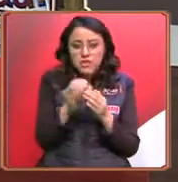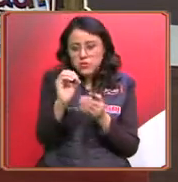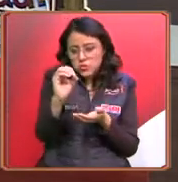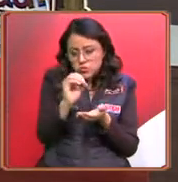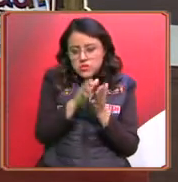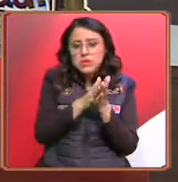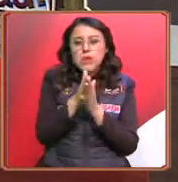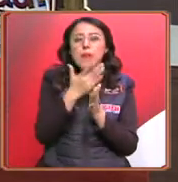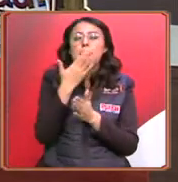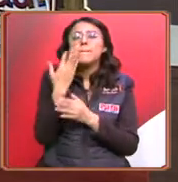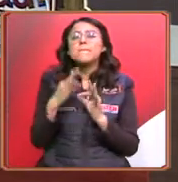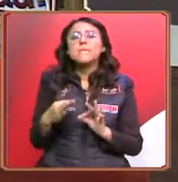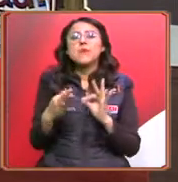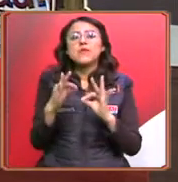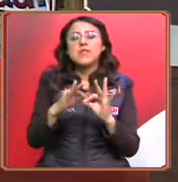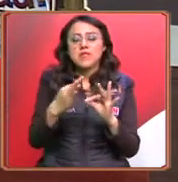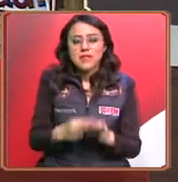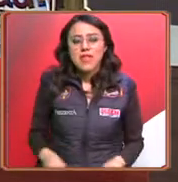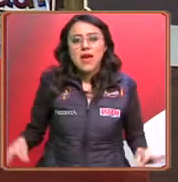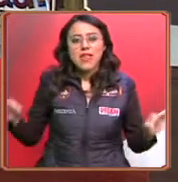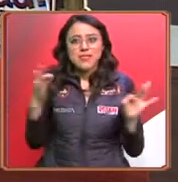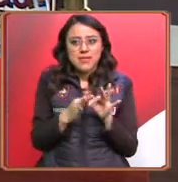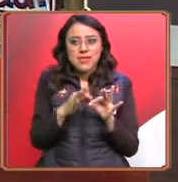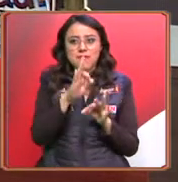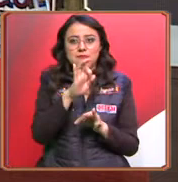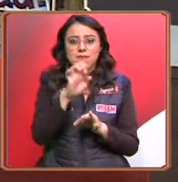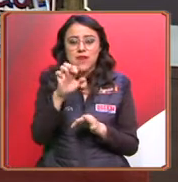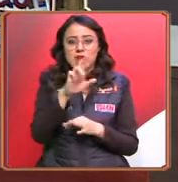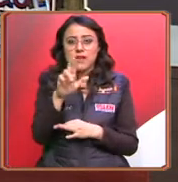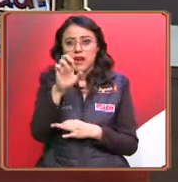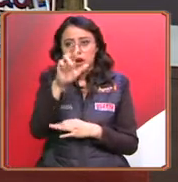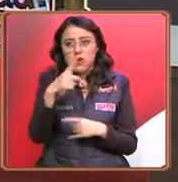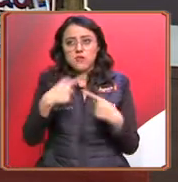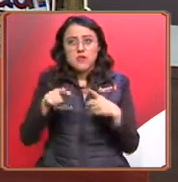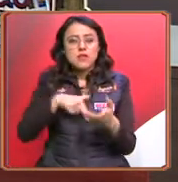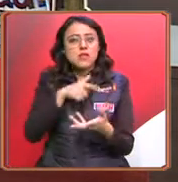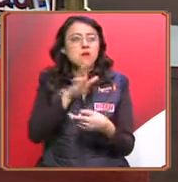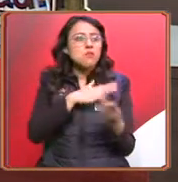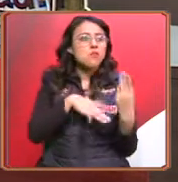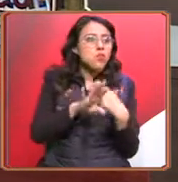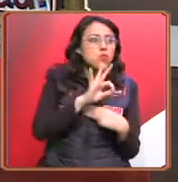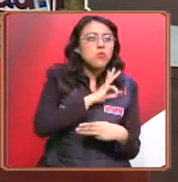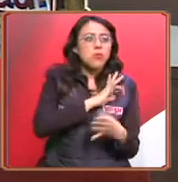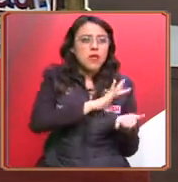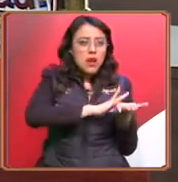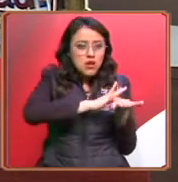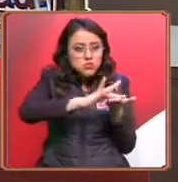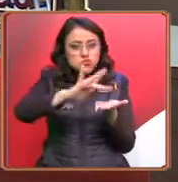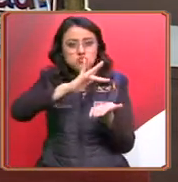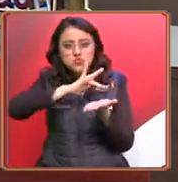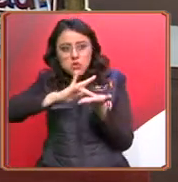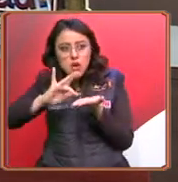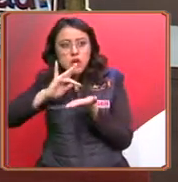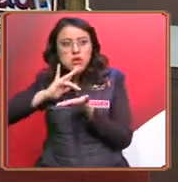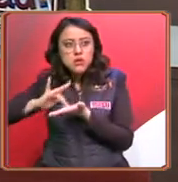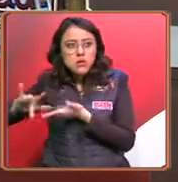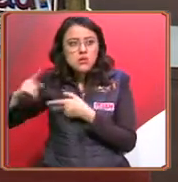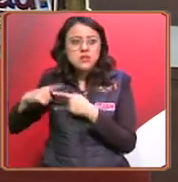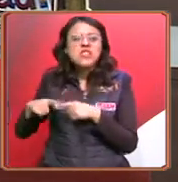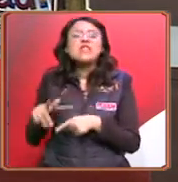importante. Es una característica de Ferrero Rocher que en todo el mundo, donde está, apoya, ayuda, deja